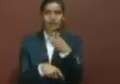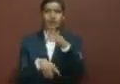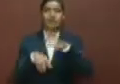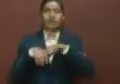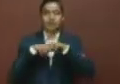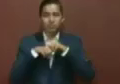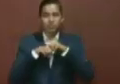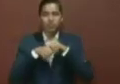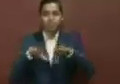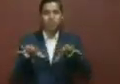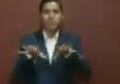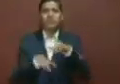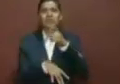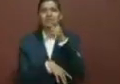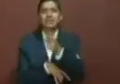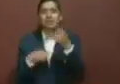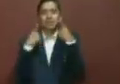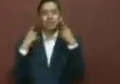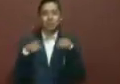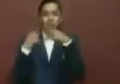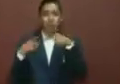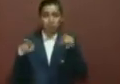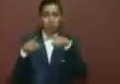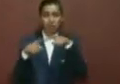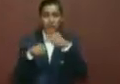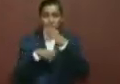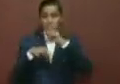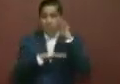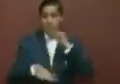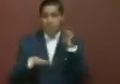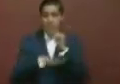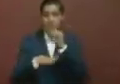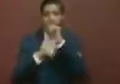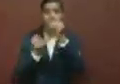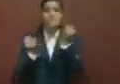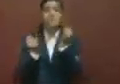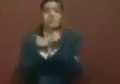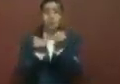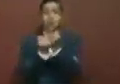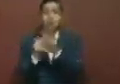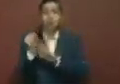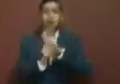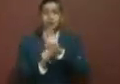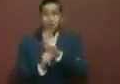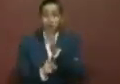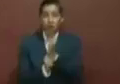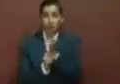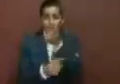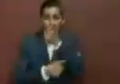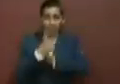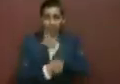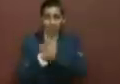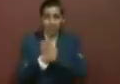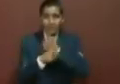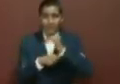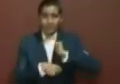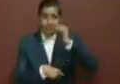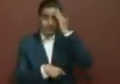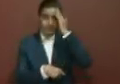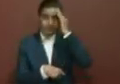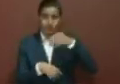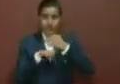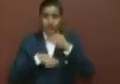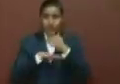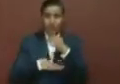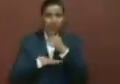relanzamiento de la Orquesta Sinfónica del Estado de Michoacán, y la cual ha estado no solamente participando aquí en la capital del